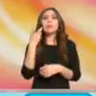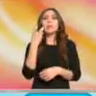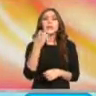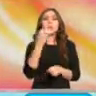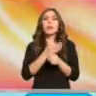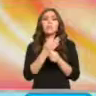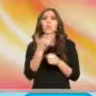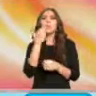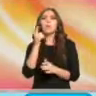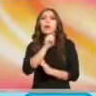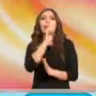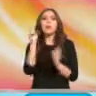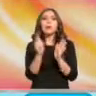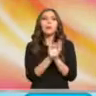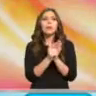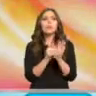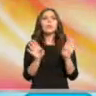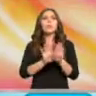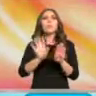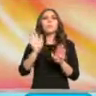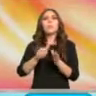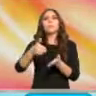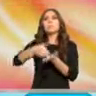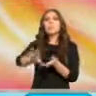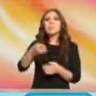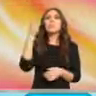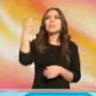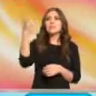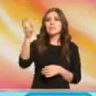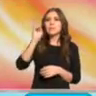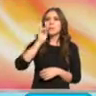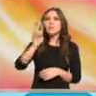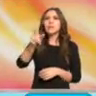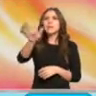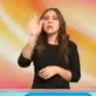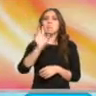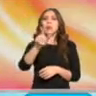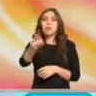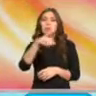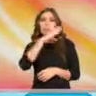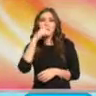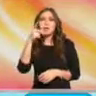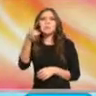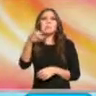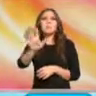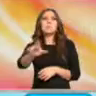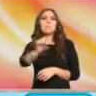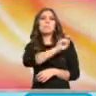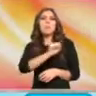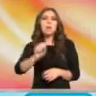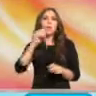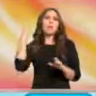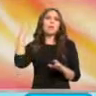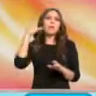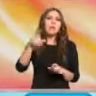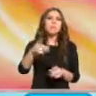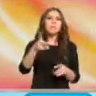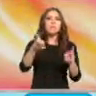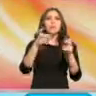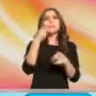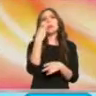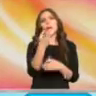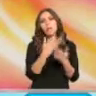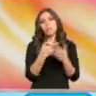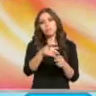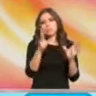instrumento de opresión, de señalización, incluso de criminalización. Este tipo de películas siguen siendo muy oportunas y